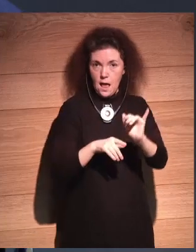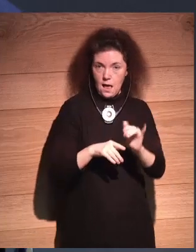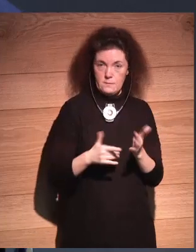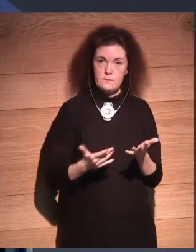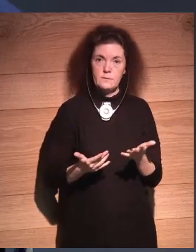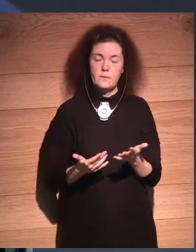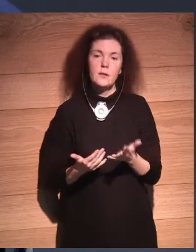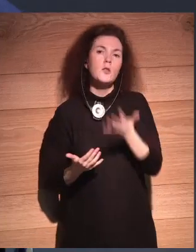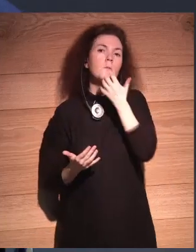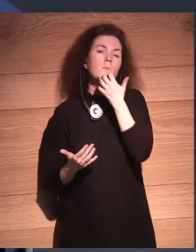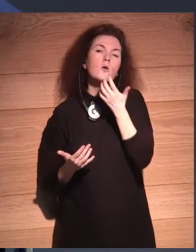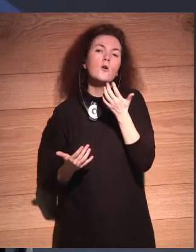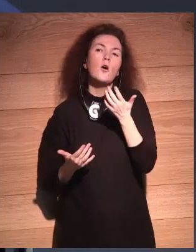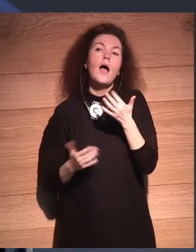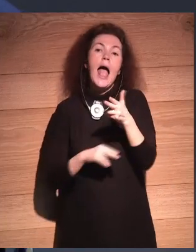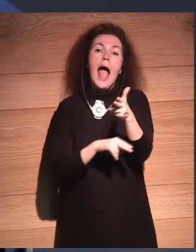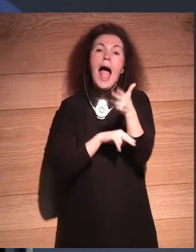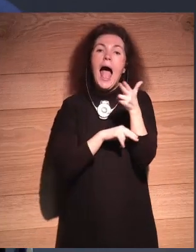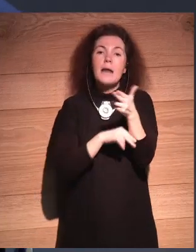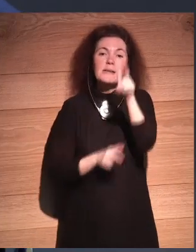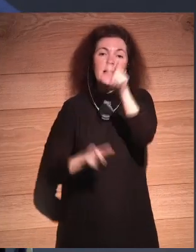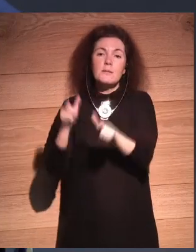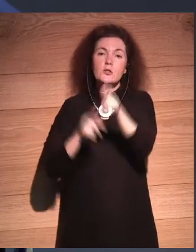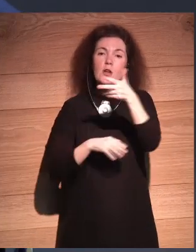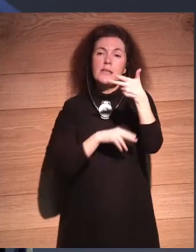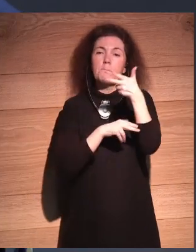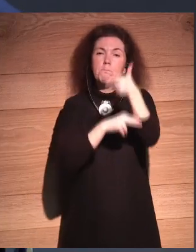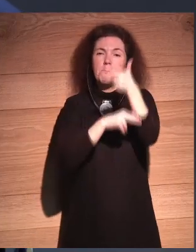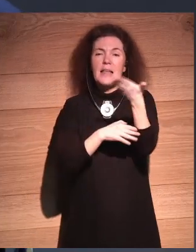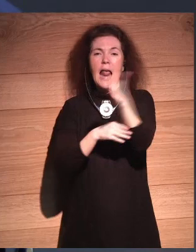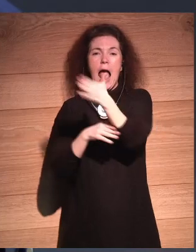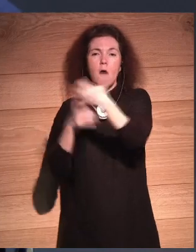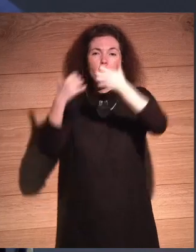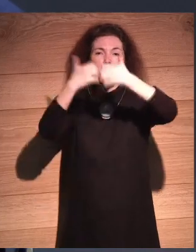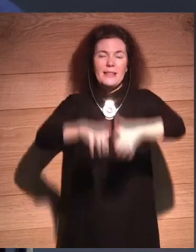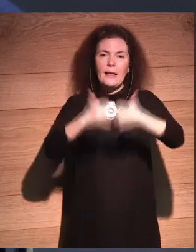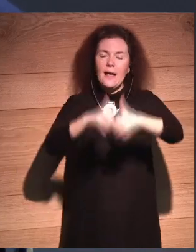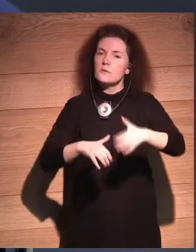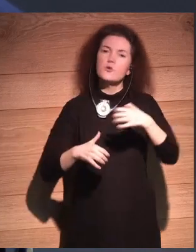Y por ejemplo, no deberíamos de tener armas que maten a personas de forma automática, sin que haya una intervención humana.